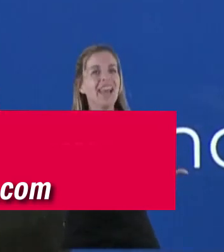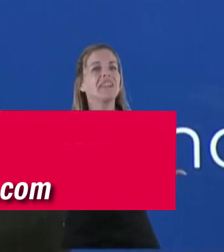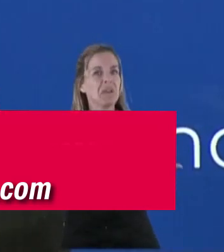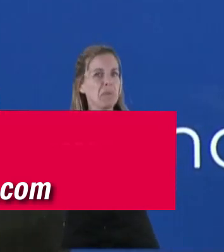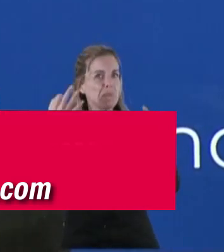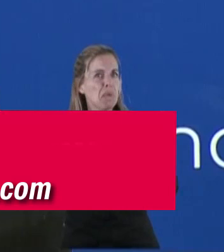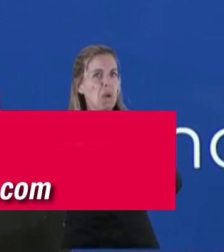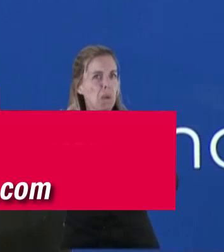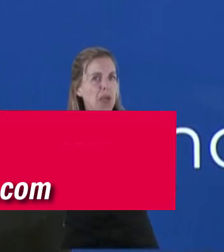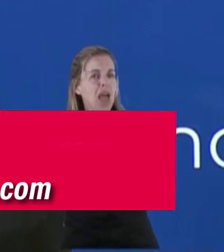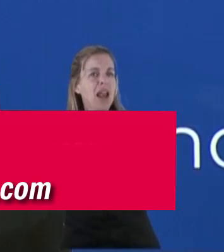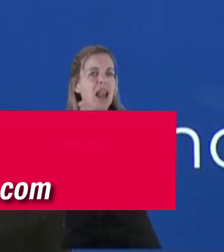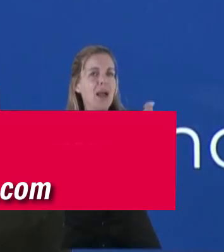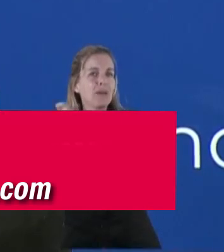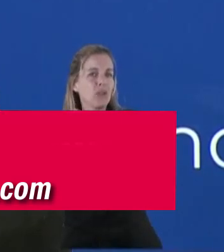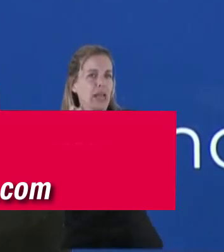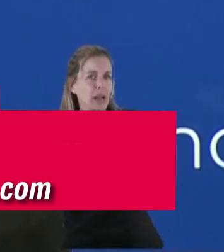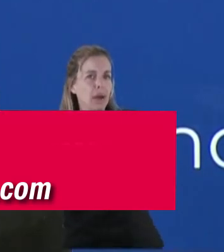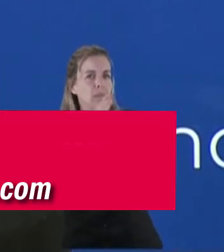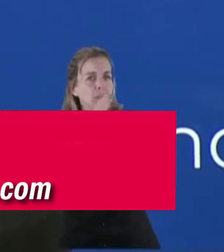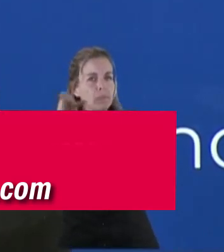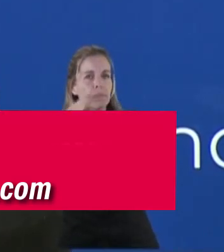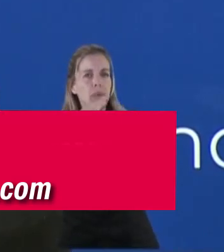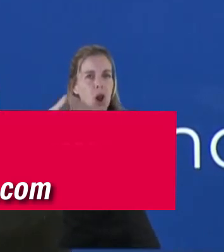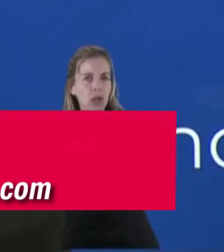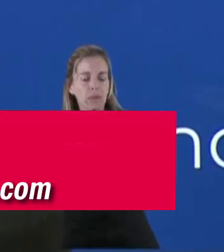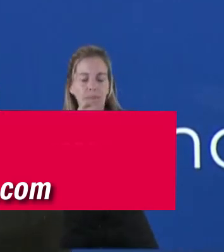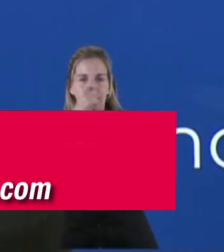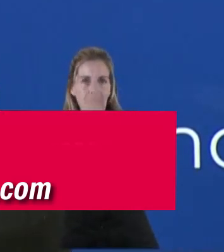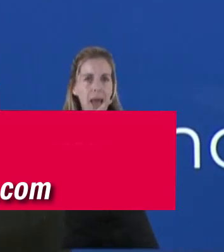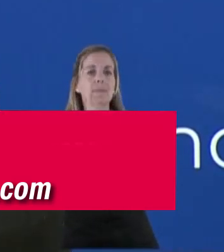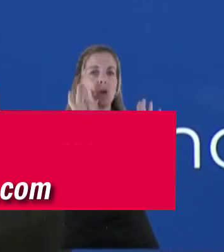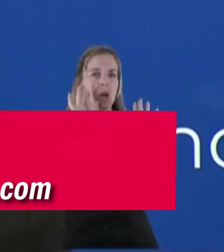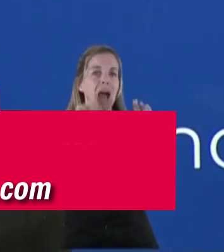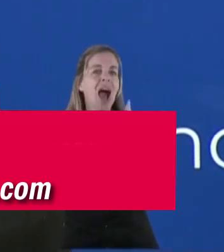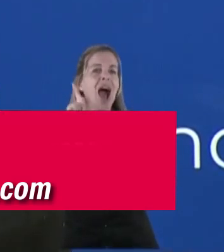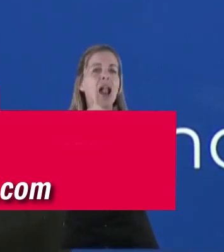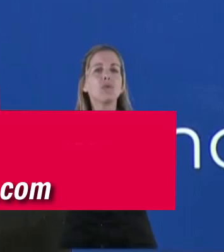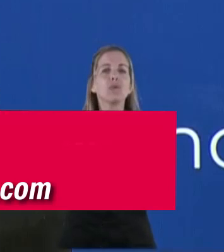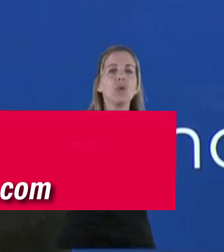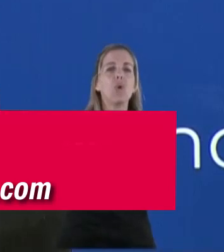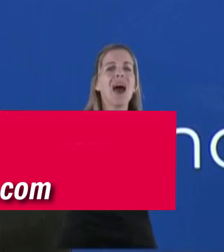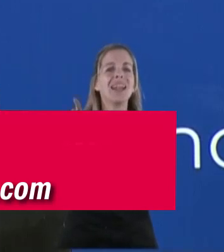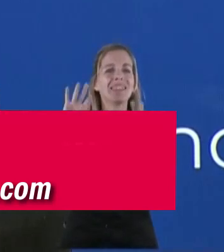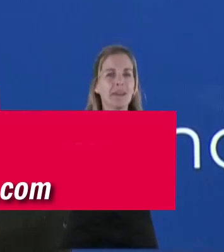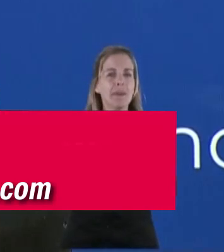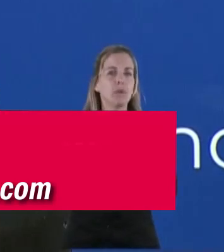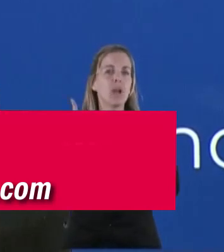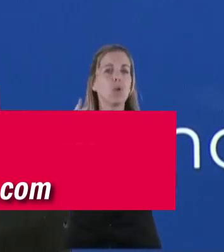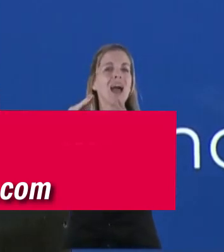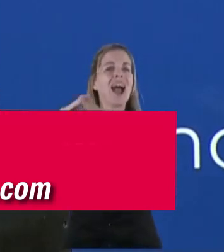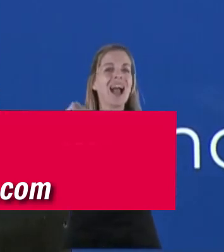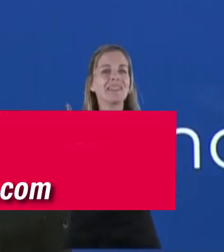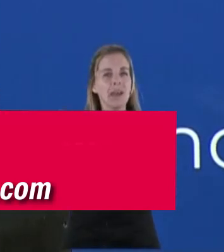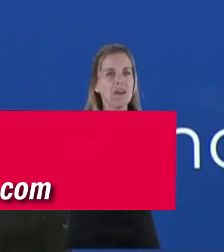mucha velocidad por parte de los censistas, más allá de que hay algunas zonas donde sabemos que todavía nos puede quedar alguna vivienda sin censar.